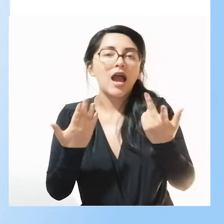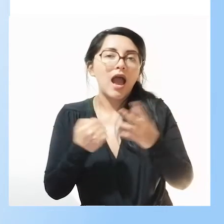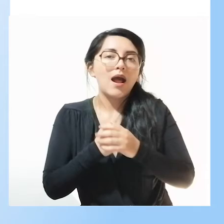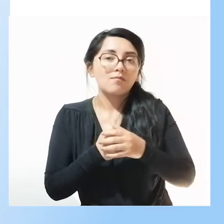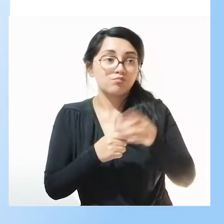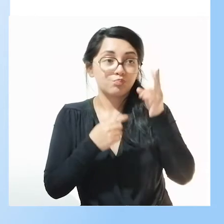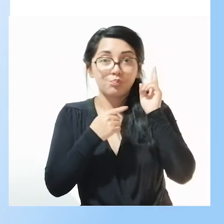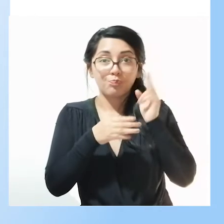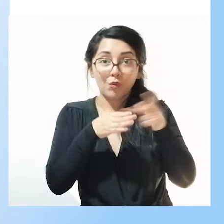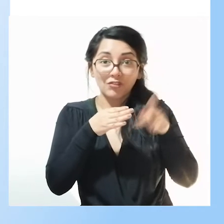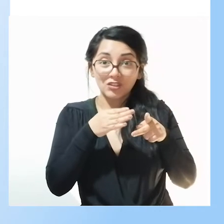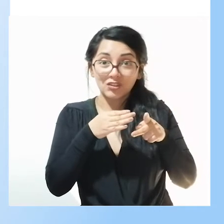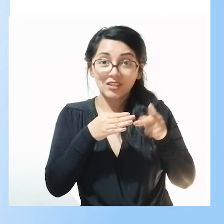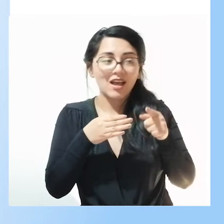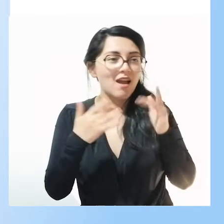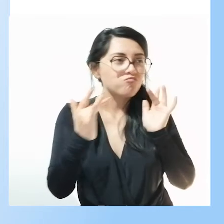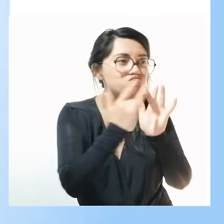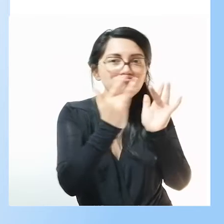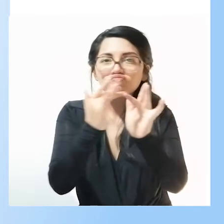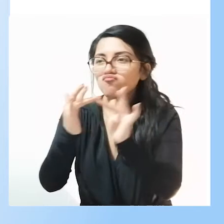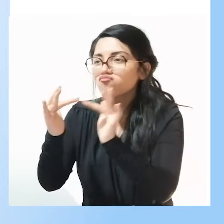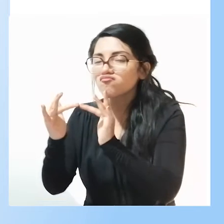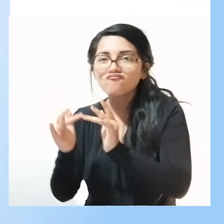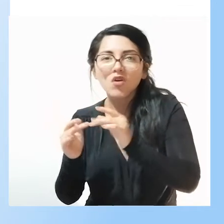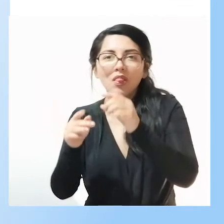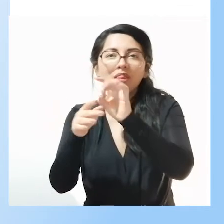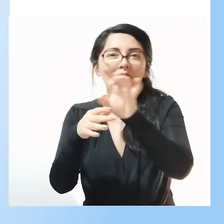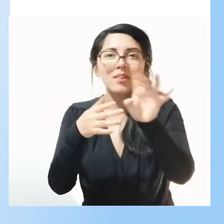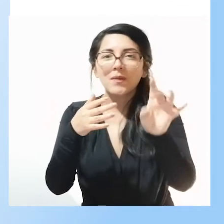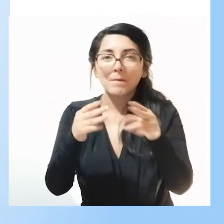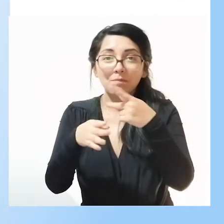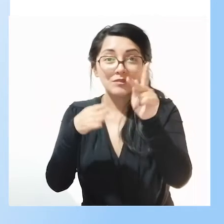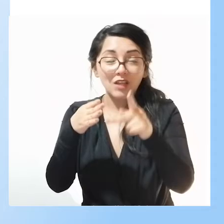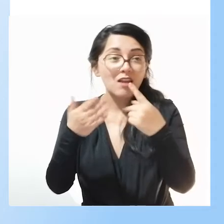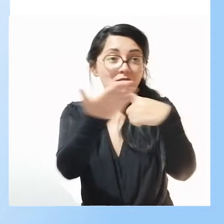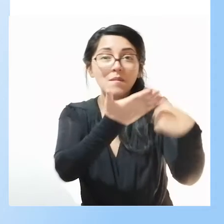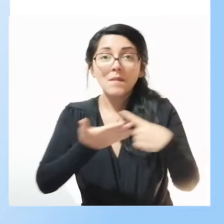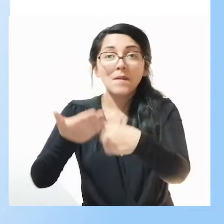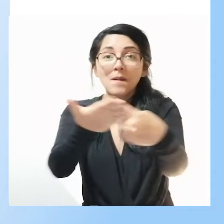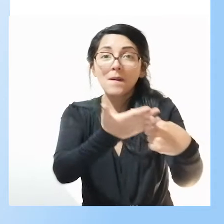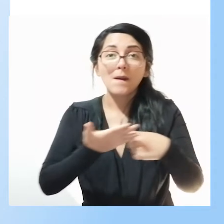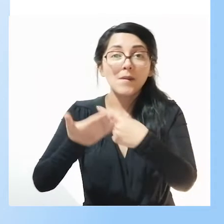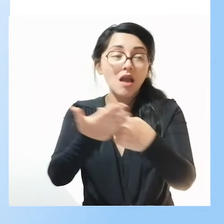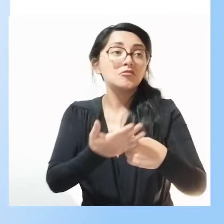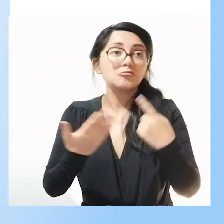que les son efectivos a todos. Por tanto, se llega a un consenso respecto a lo que puede representar una buena